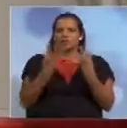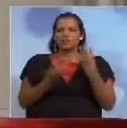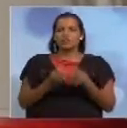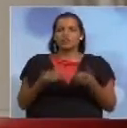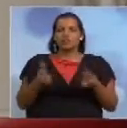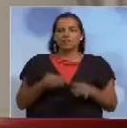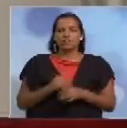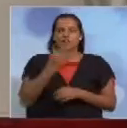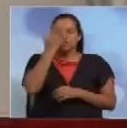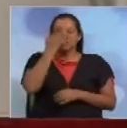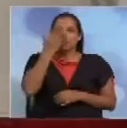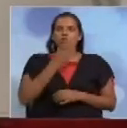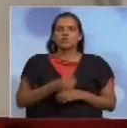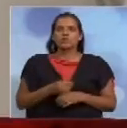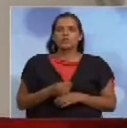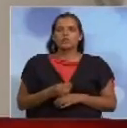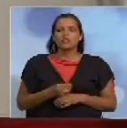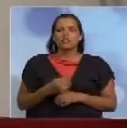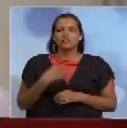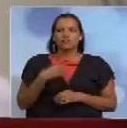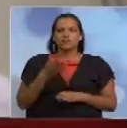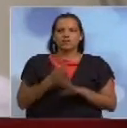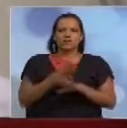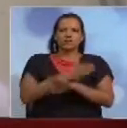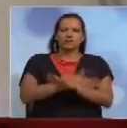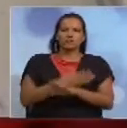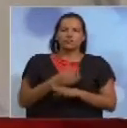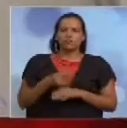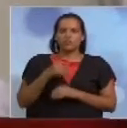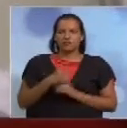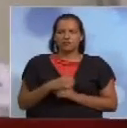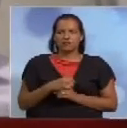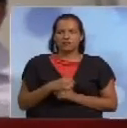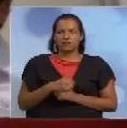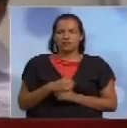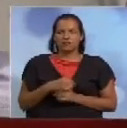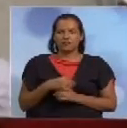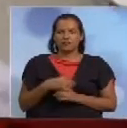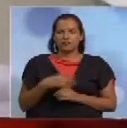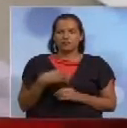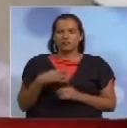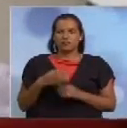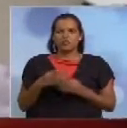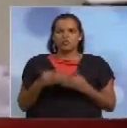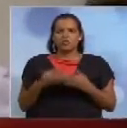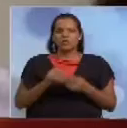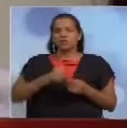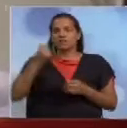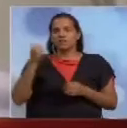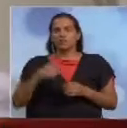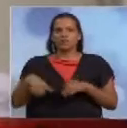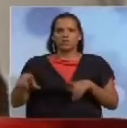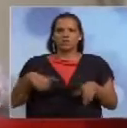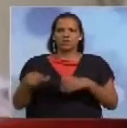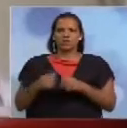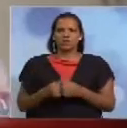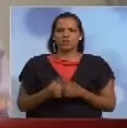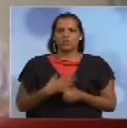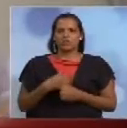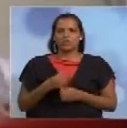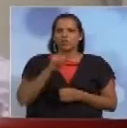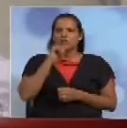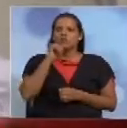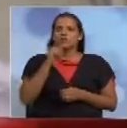los esmeraldeños. El triste pasado, la riqueza para otros lados, la falta